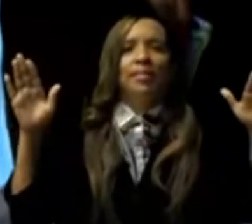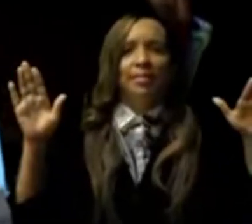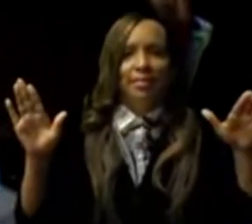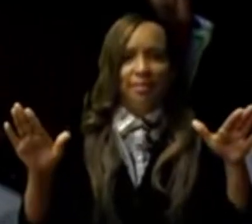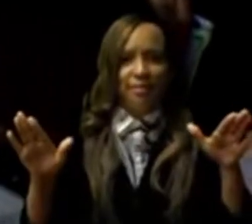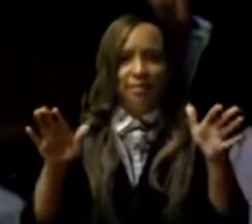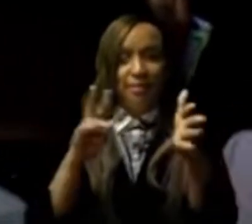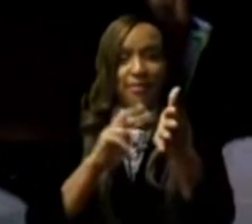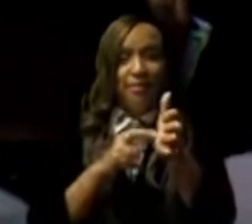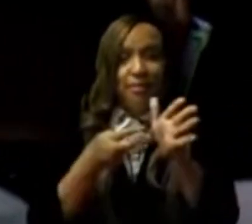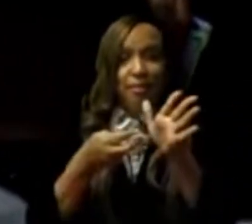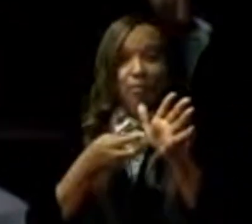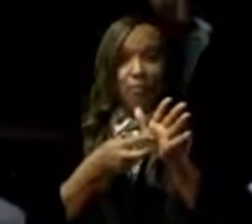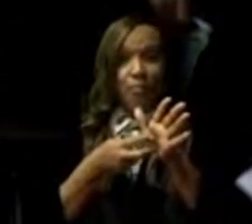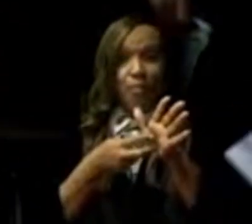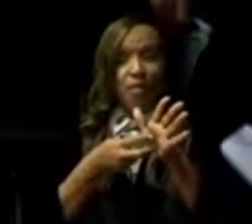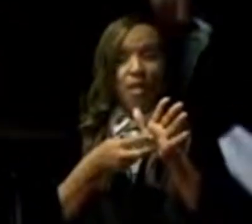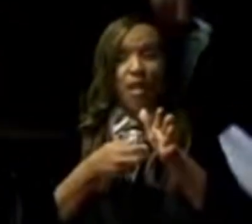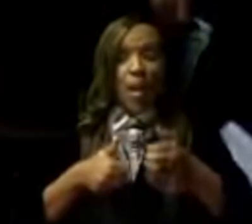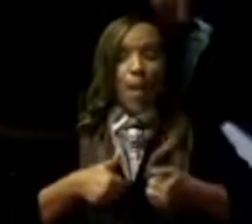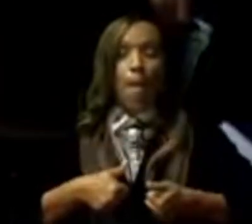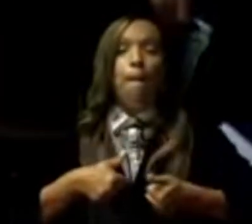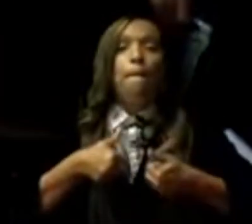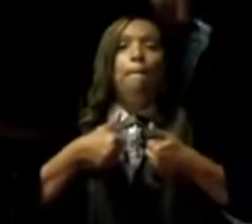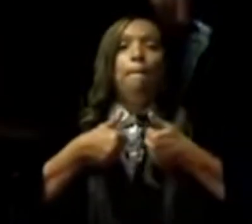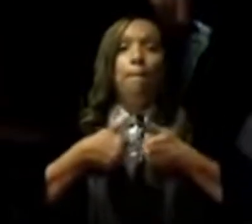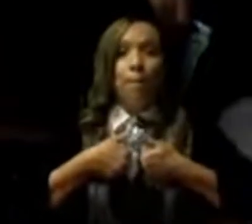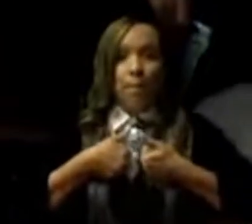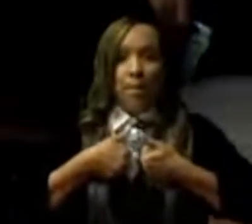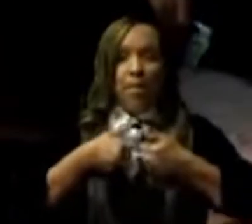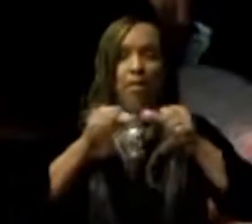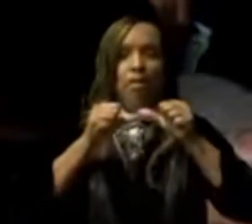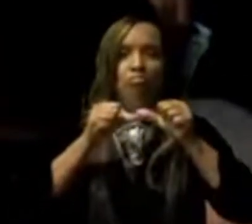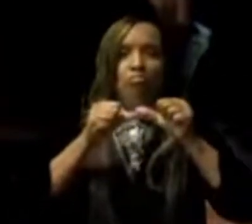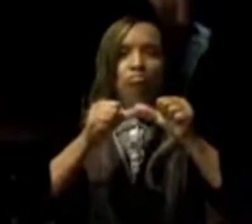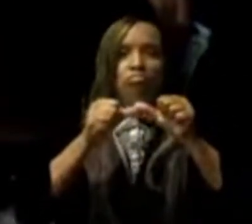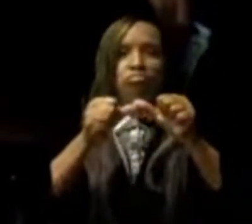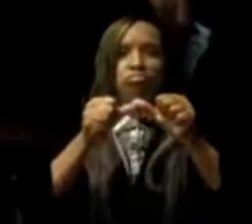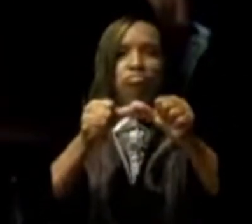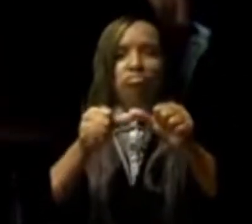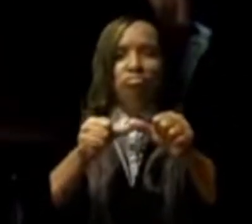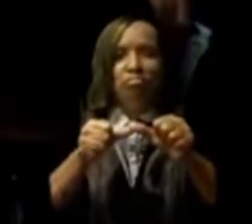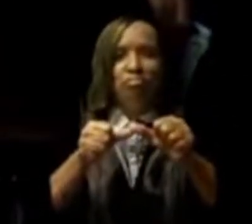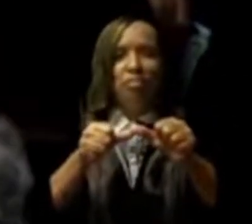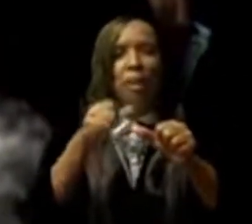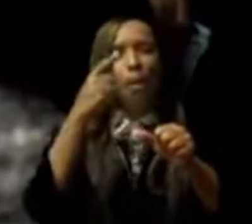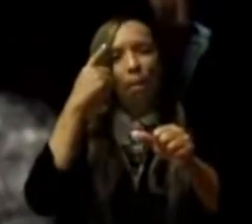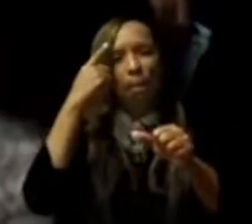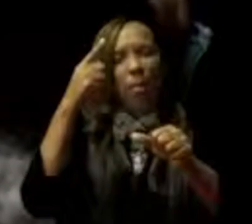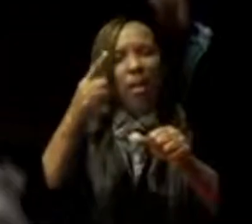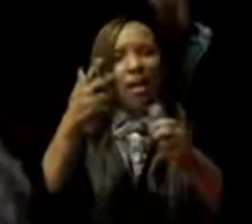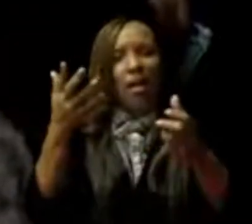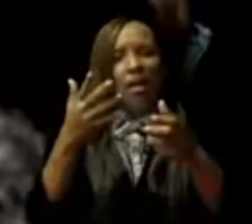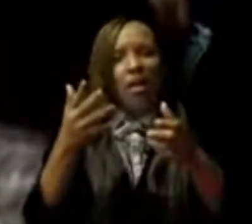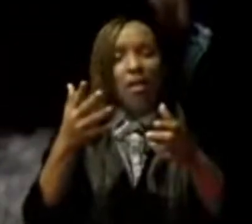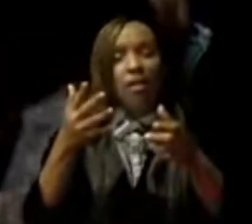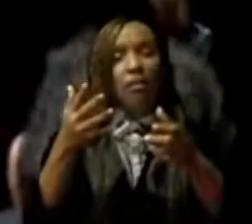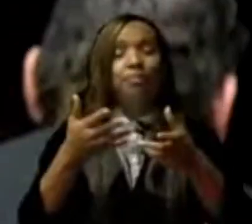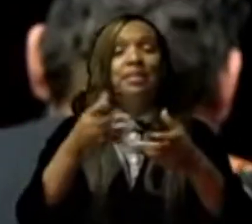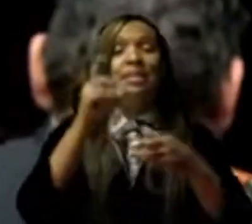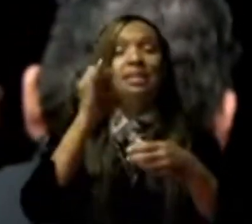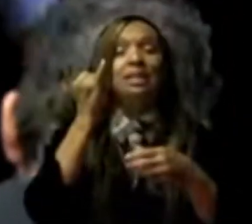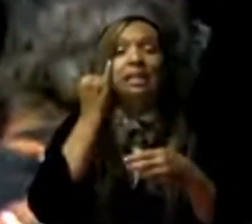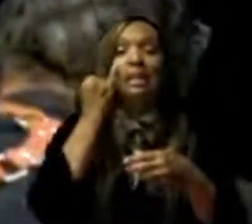Nacional de Coordinación de Trasplante. Aquí hay muchos accidentes de tránsito. Desde